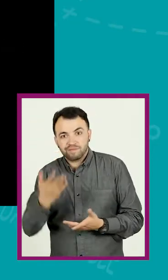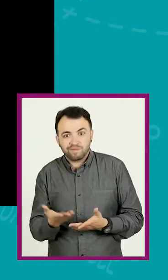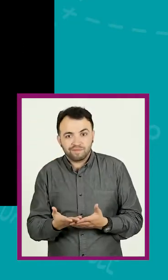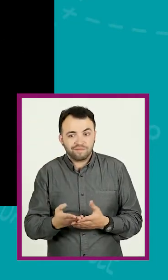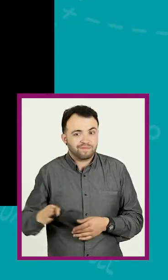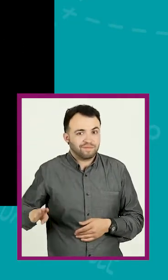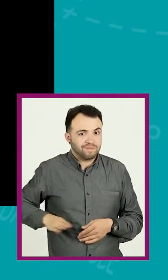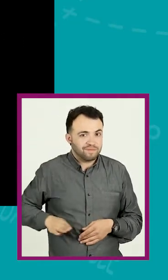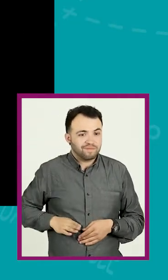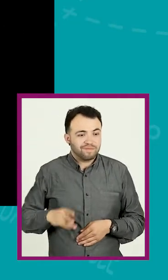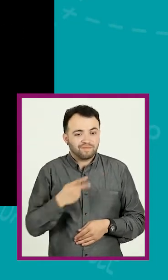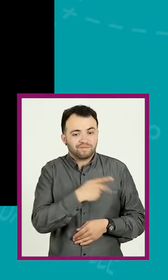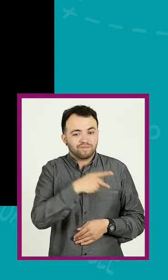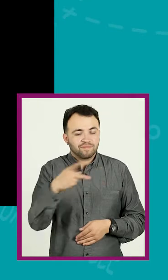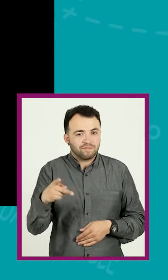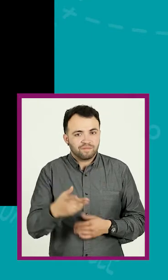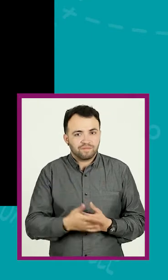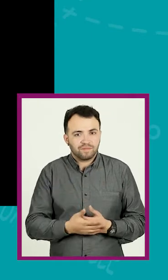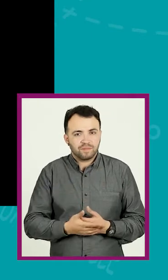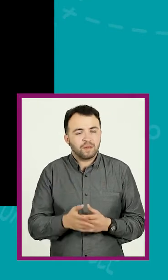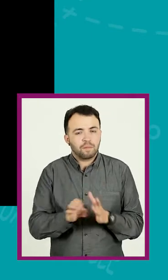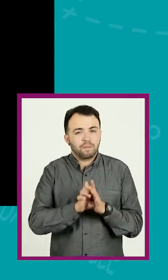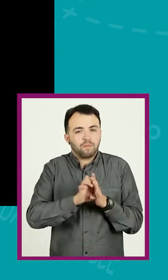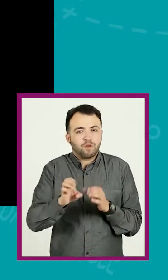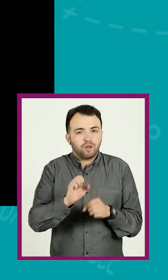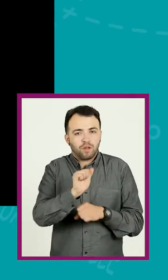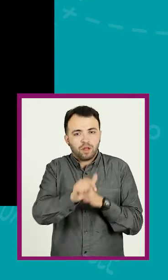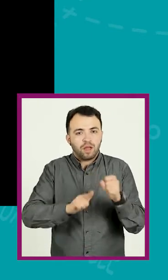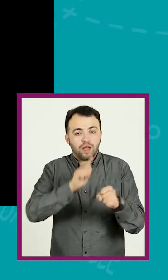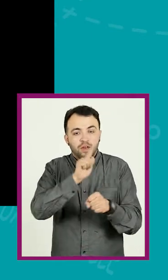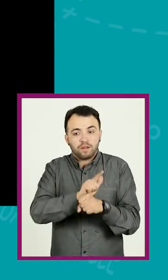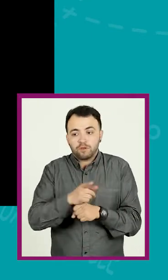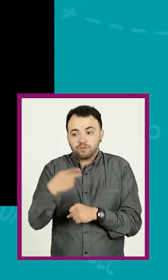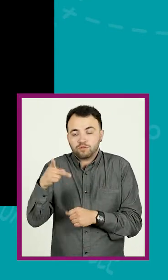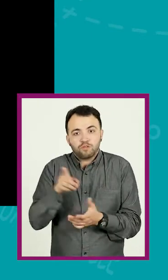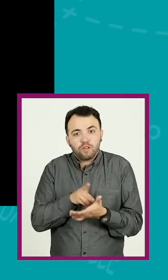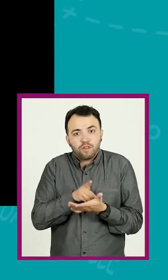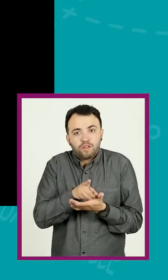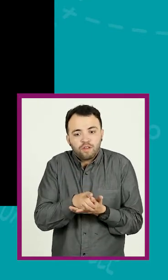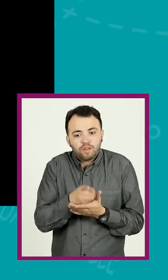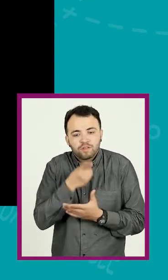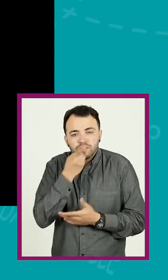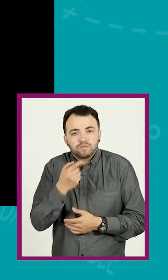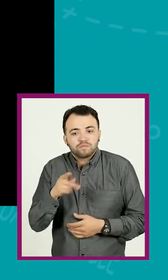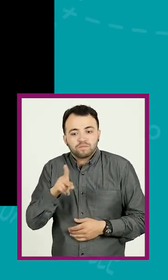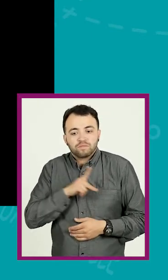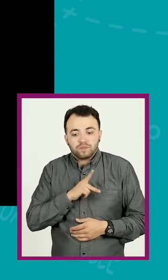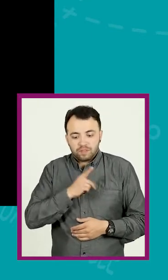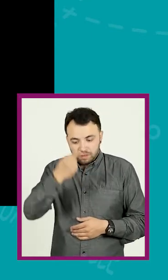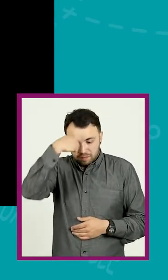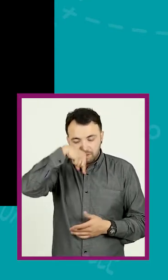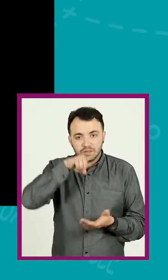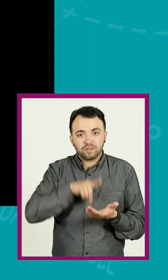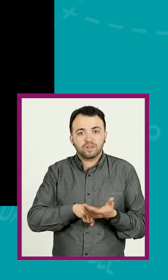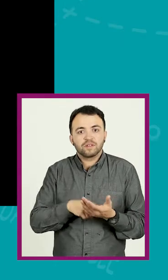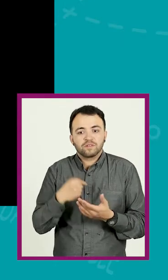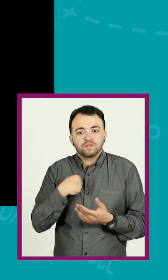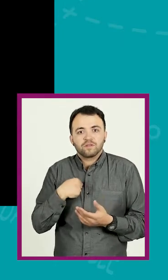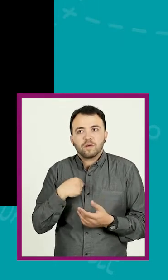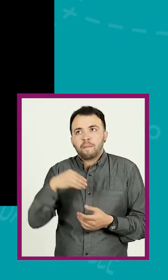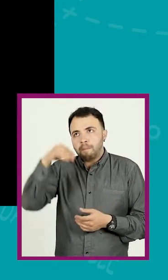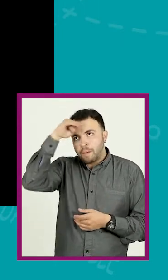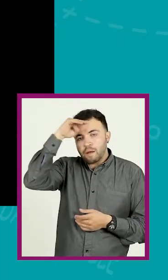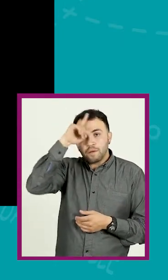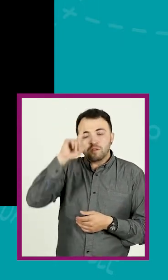Concebir la libertad como concepto filosófico es una característica de la condición humana, ya que los animales toman